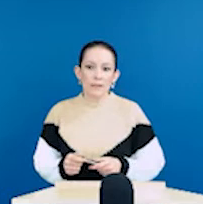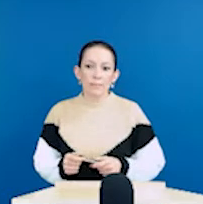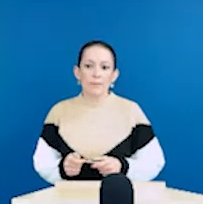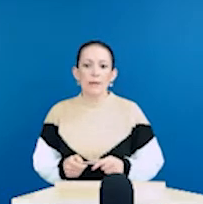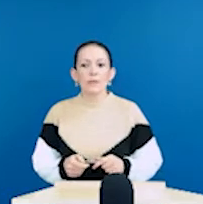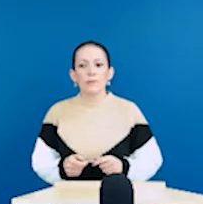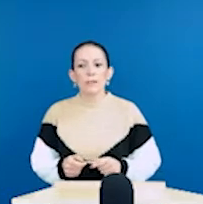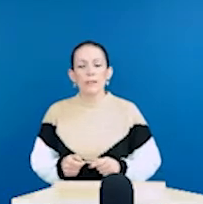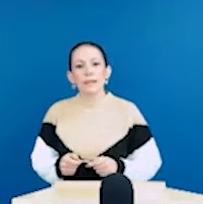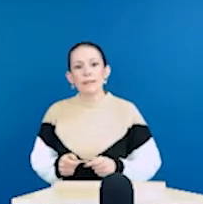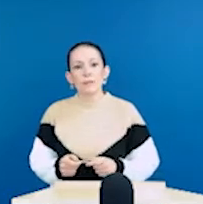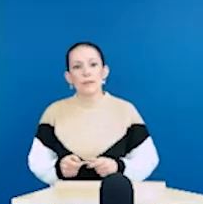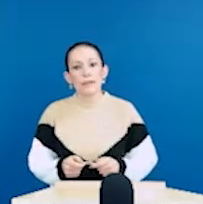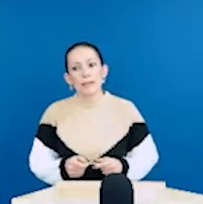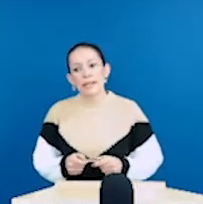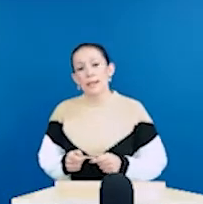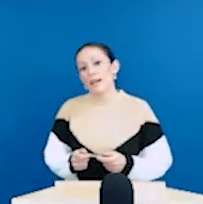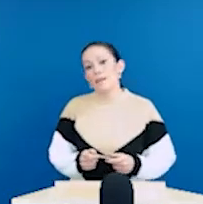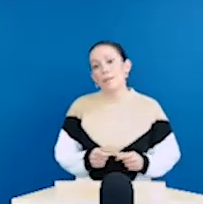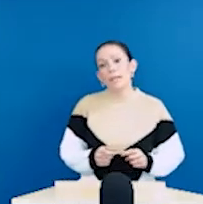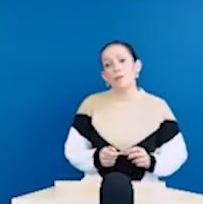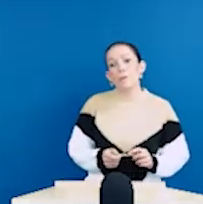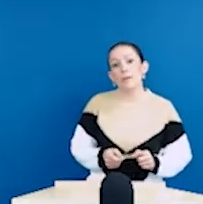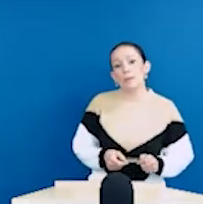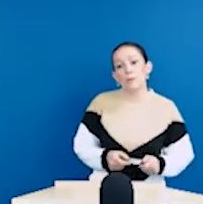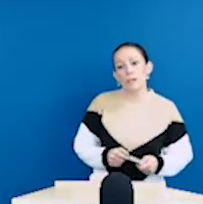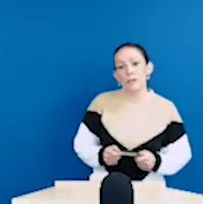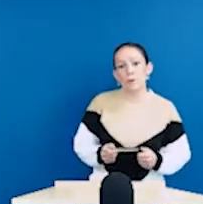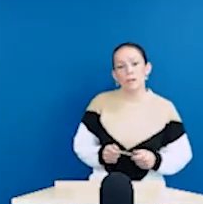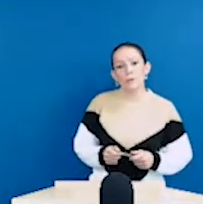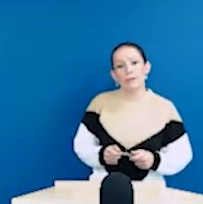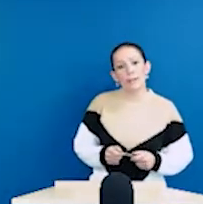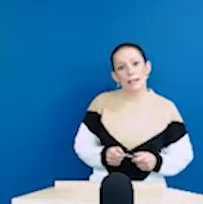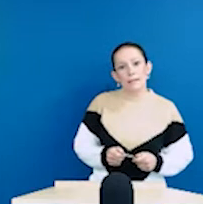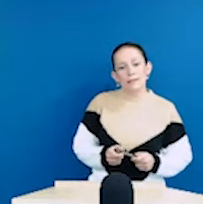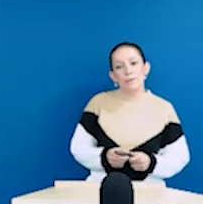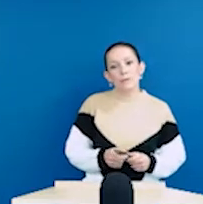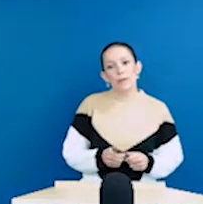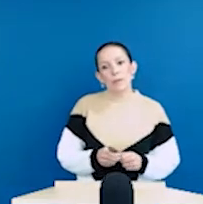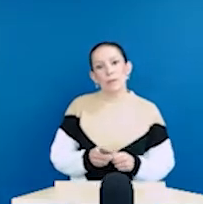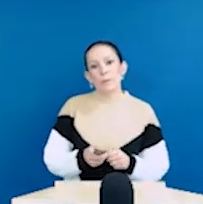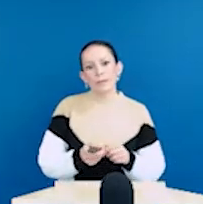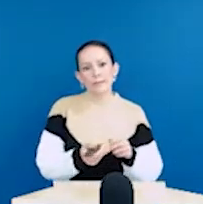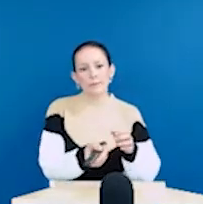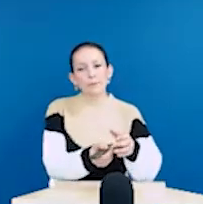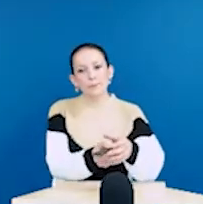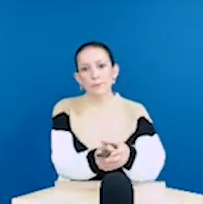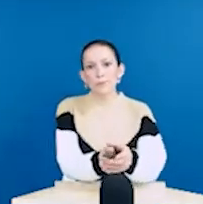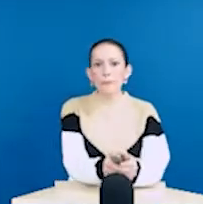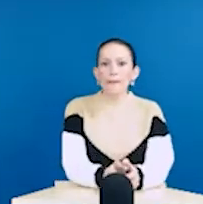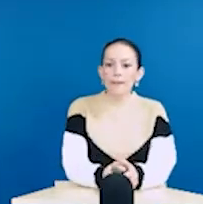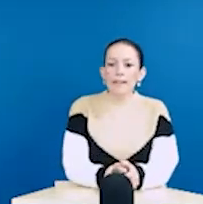mundial. Vamos a sufrir de cáncer, o sea, en cada familia como mínimo van a haber 4 integrantes con una enfermedad como esta.